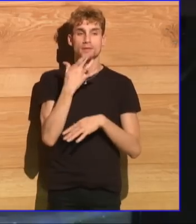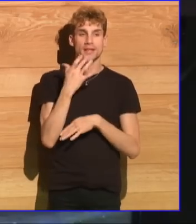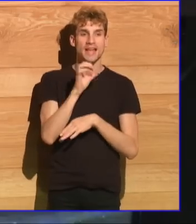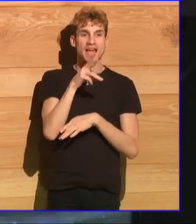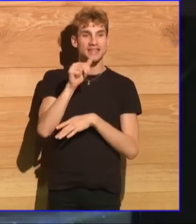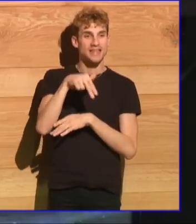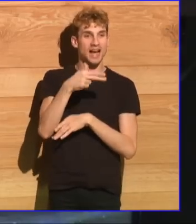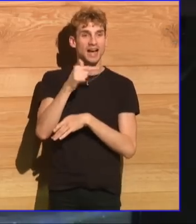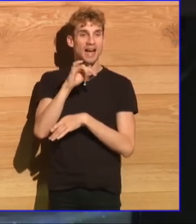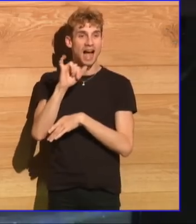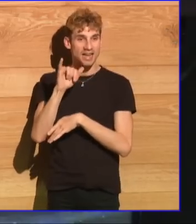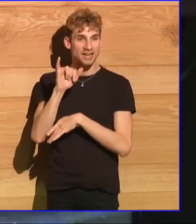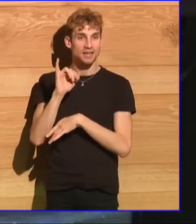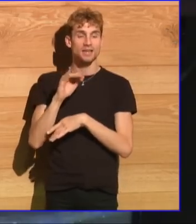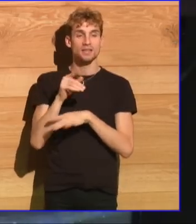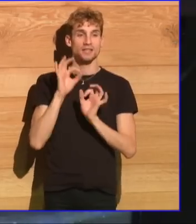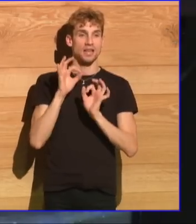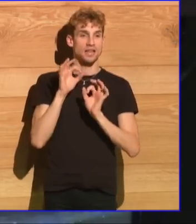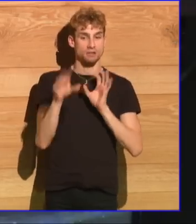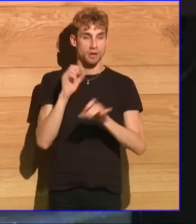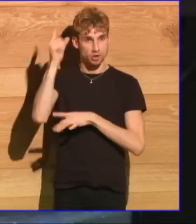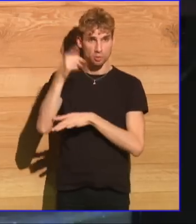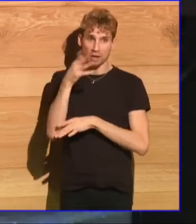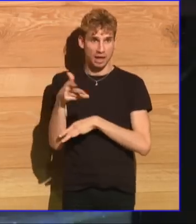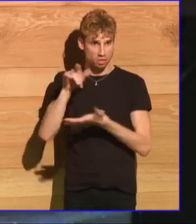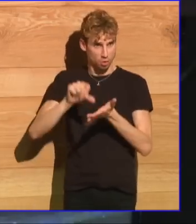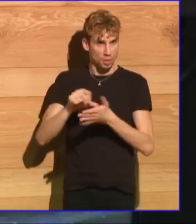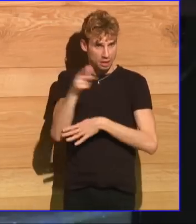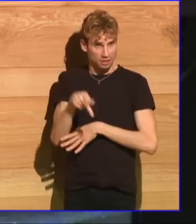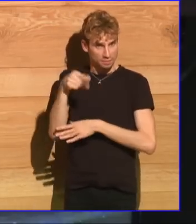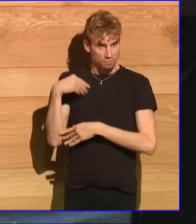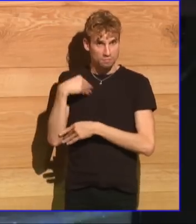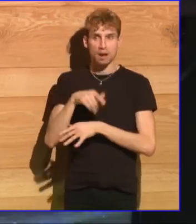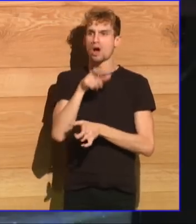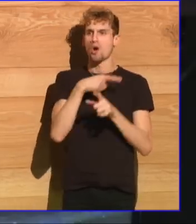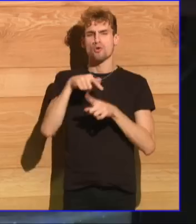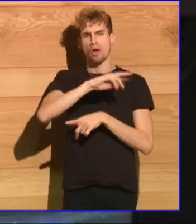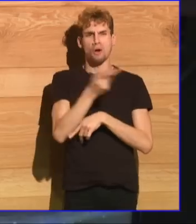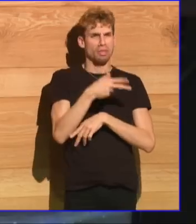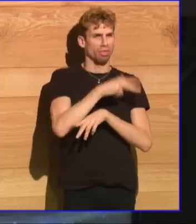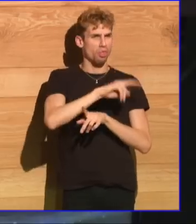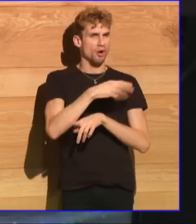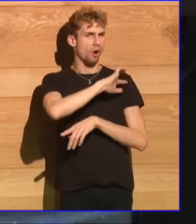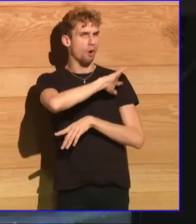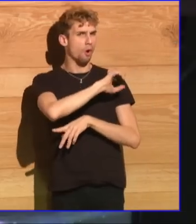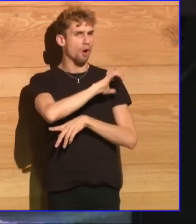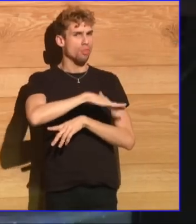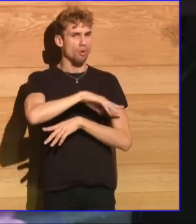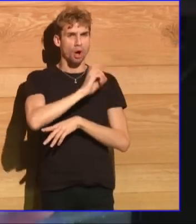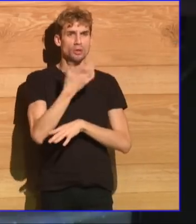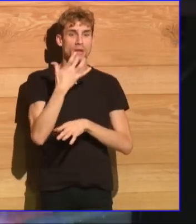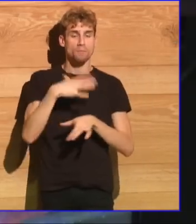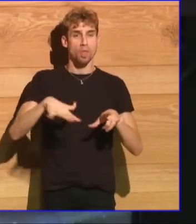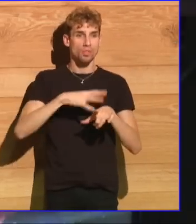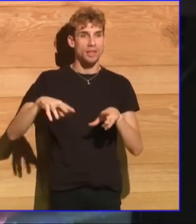del Imperio del Sol, que sí que rodaron en Shanghái, y muchas cosas las hicieron en otros sitios, todo ese distrito noble, como se parece